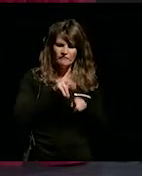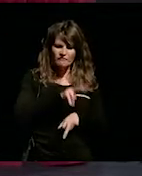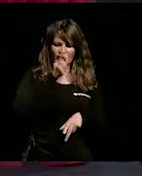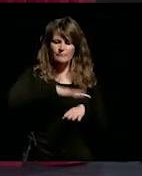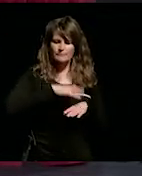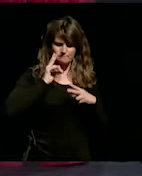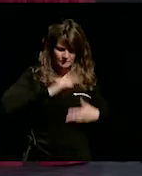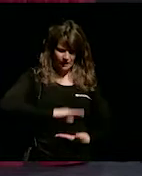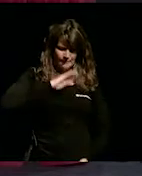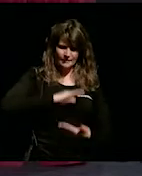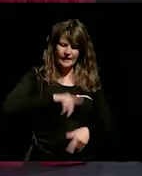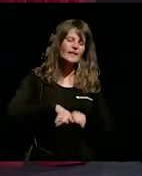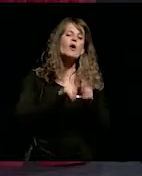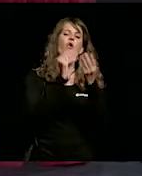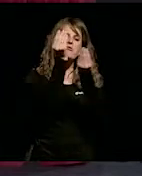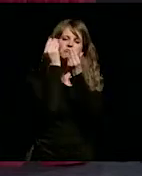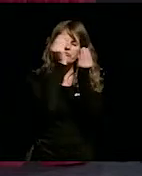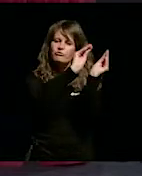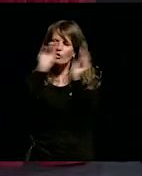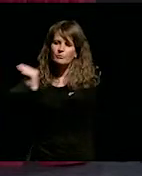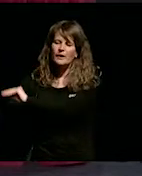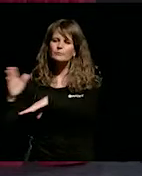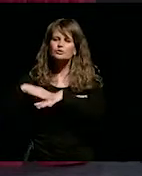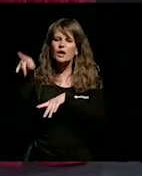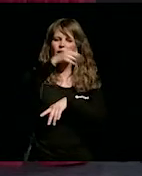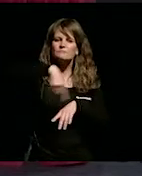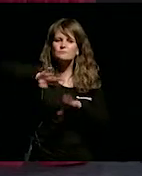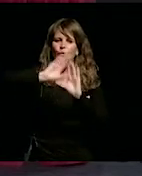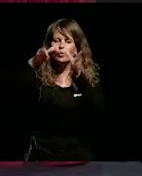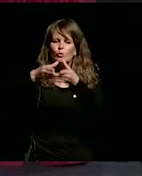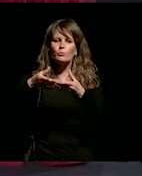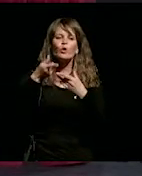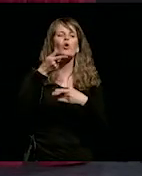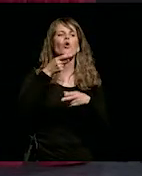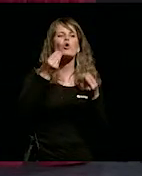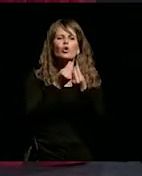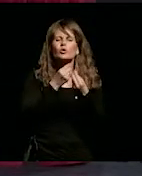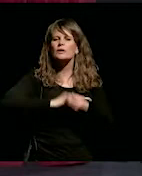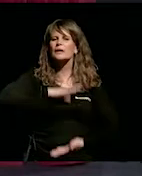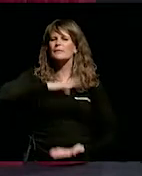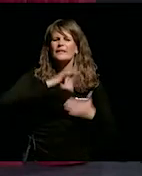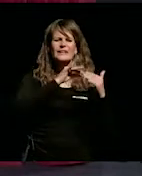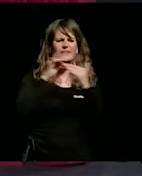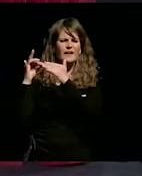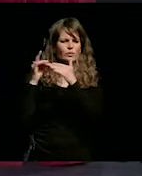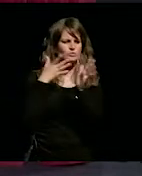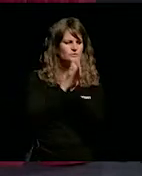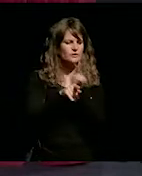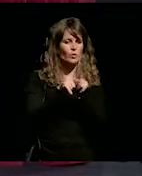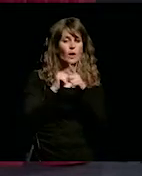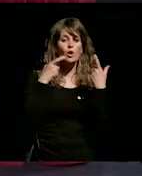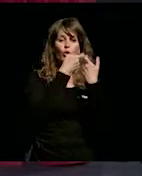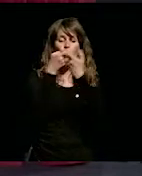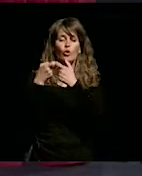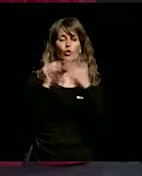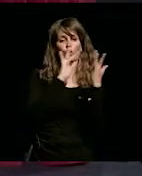coros, formamos a nuestros discípulos con unas extraordinarias capacidades de liderazgo que fomentan la cohesión